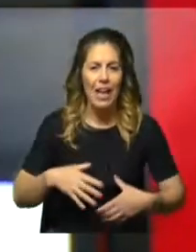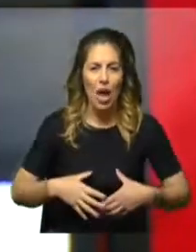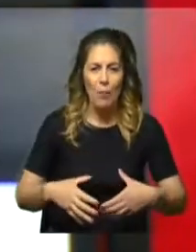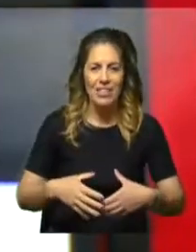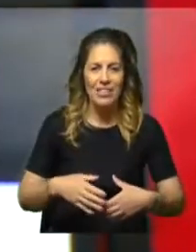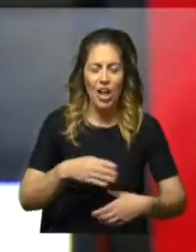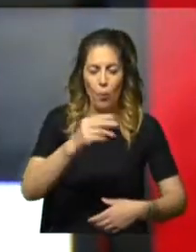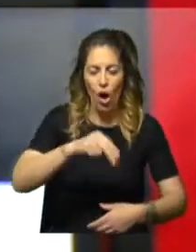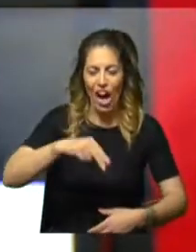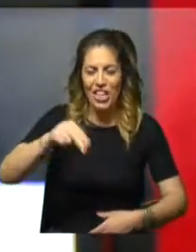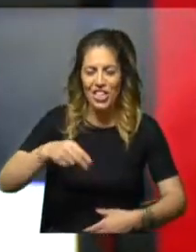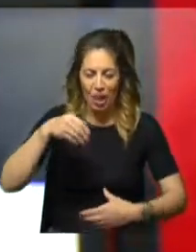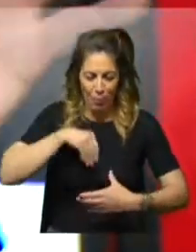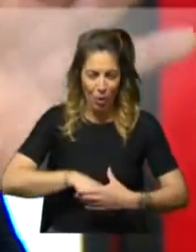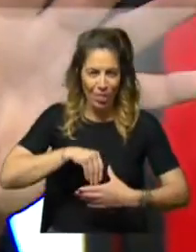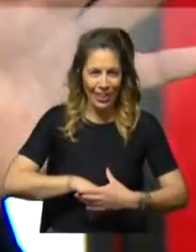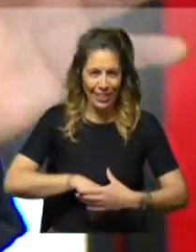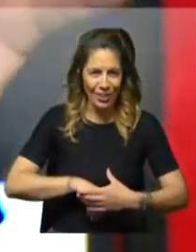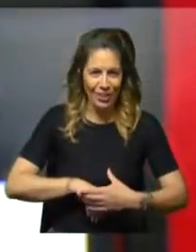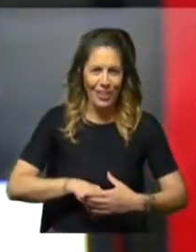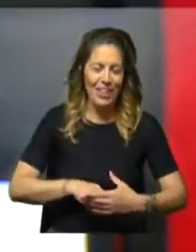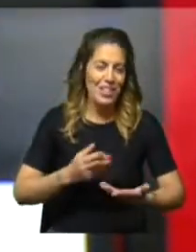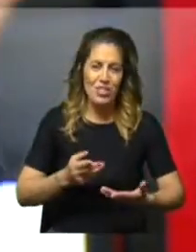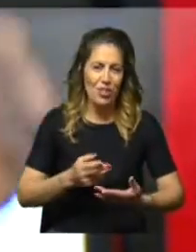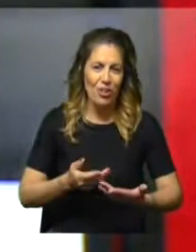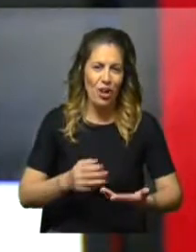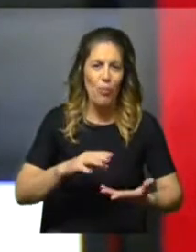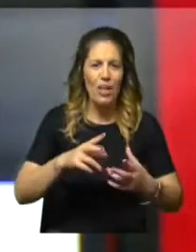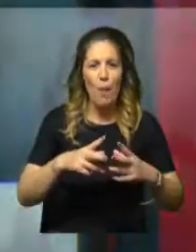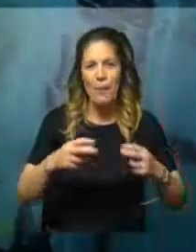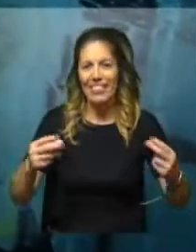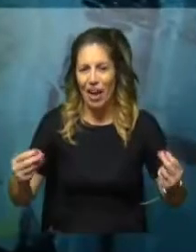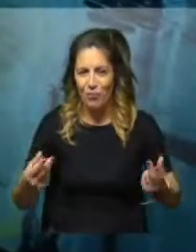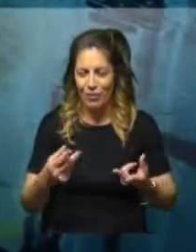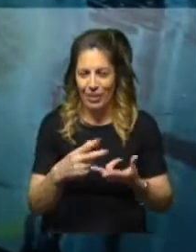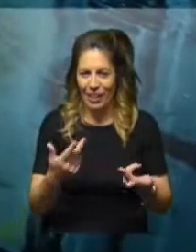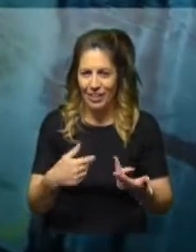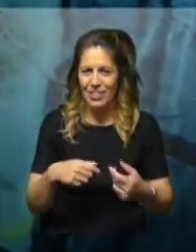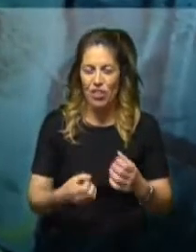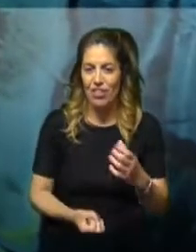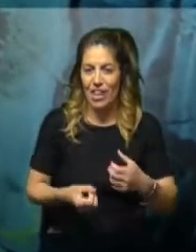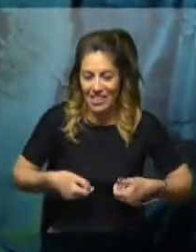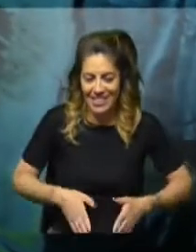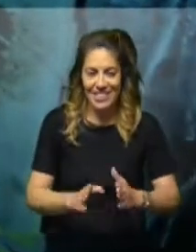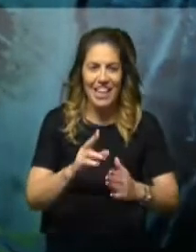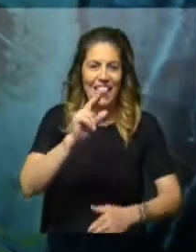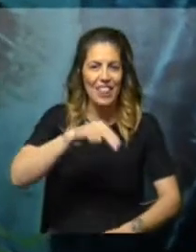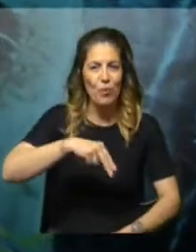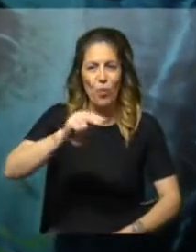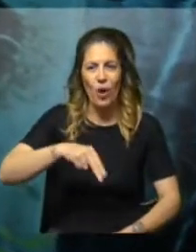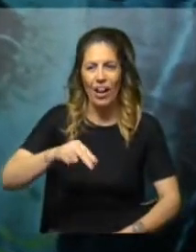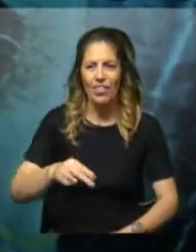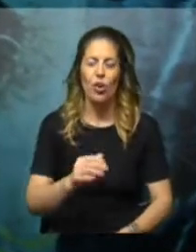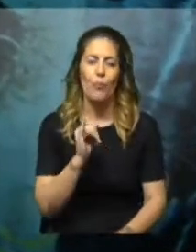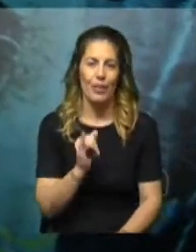dentro entonces como que eso resuelve el tema es una metáfora ya nací dibujando perfecto pero realmente